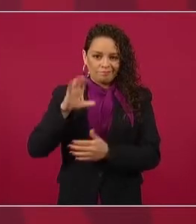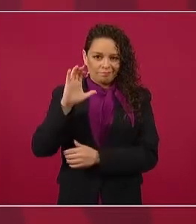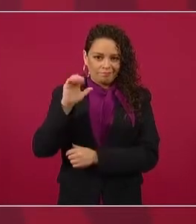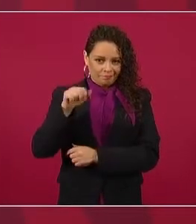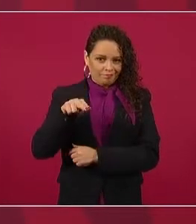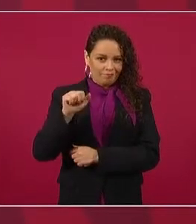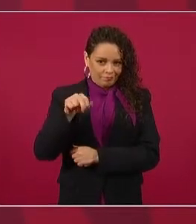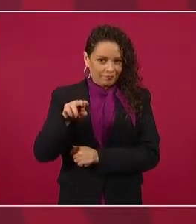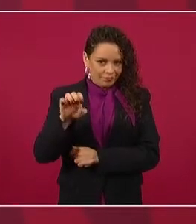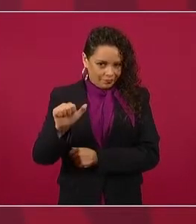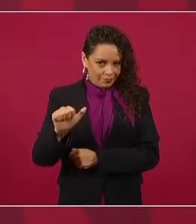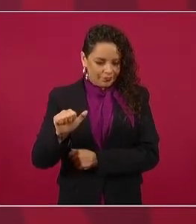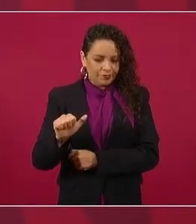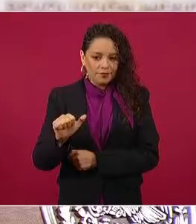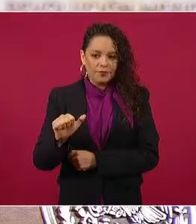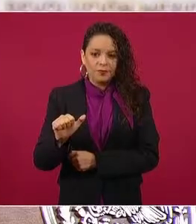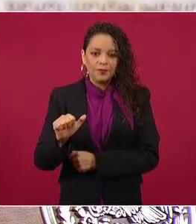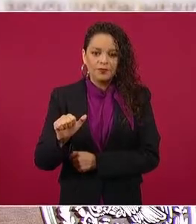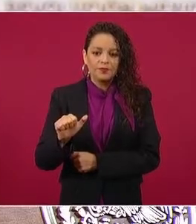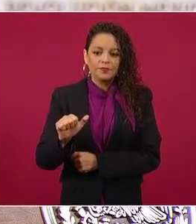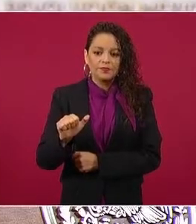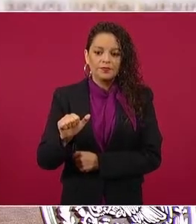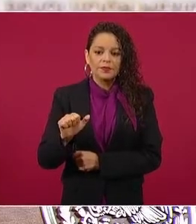Ya, por ejemplo,